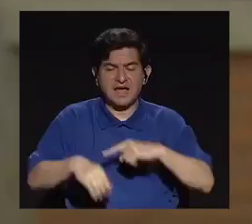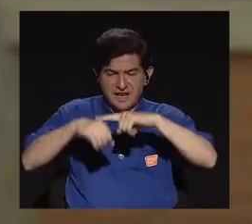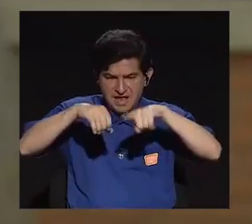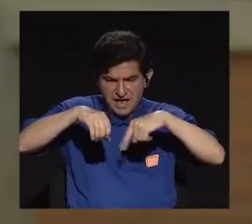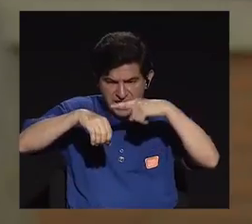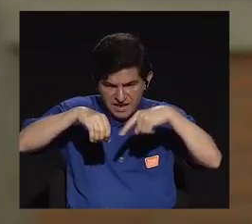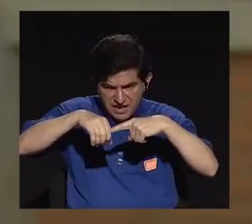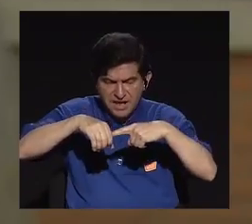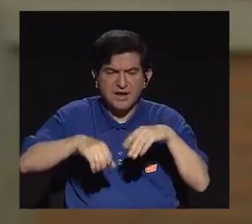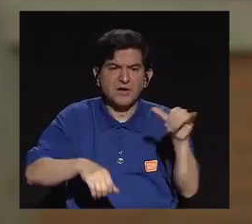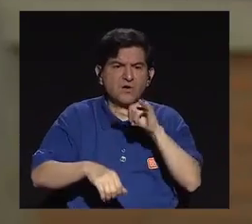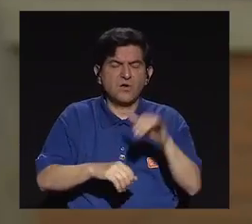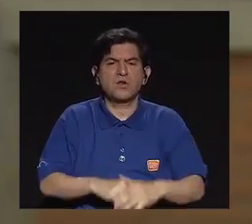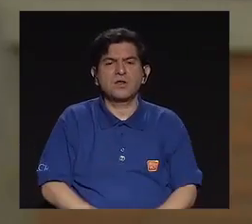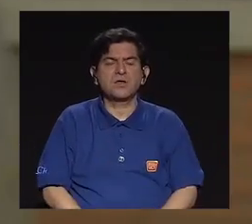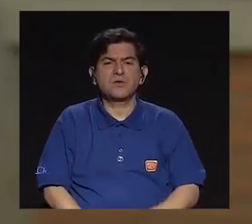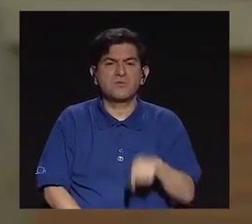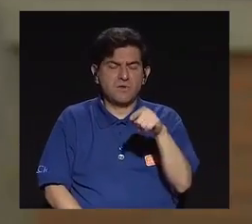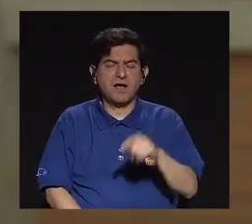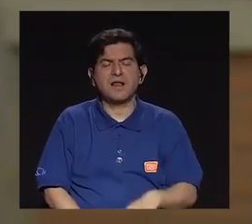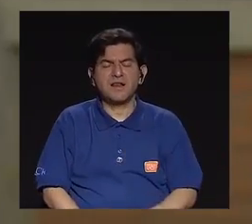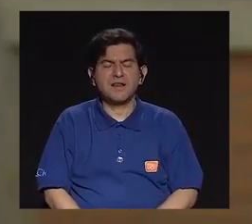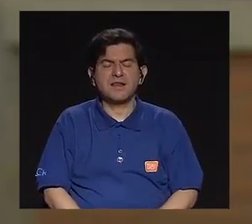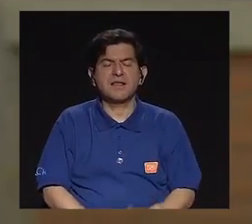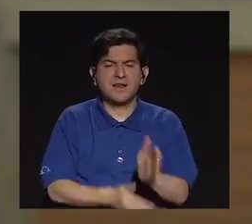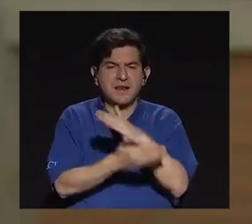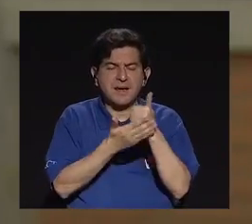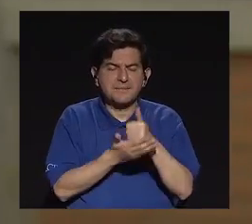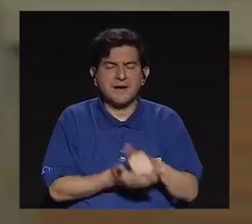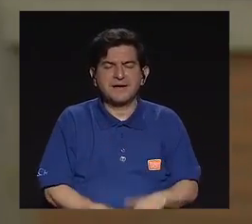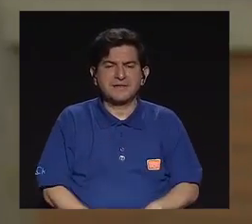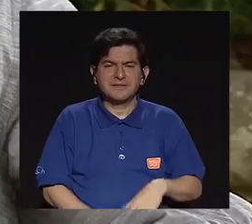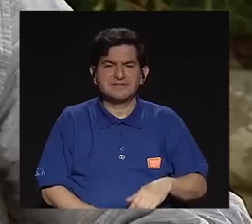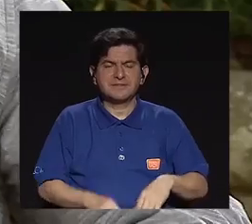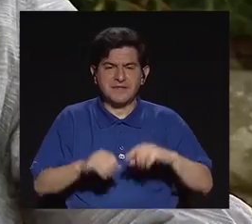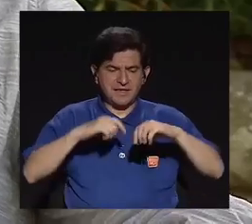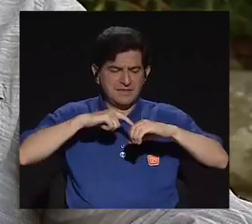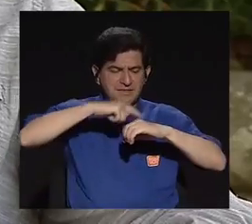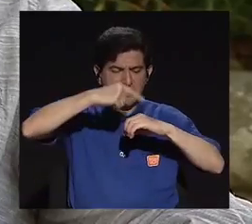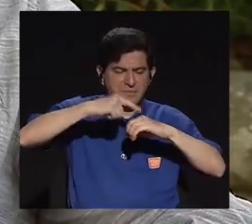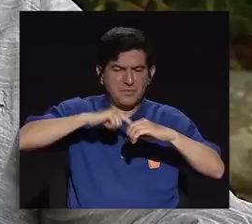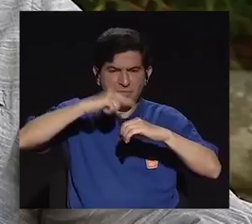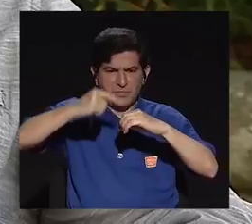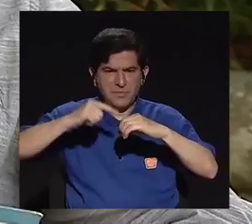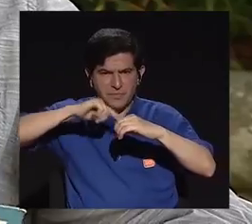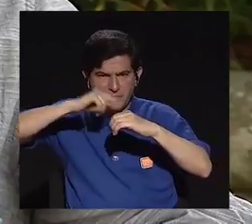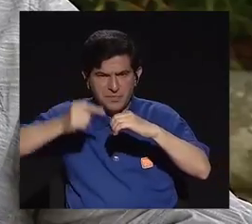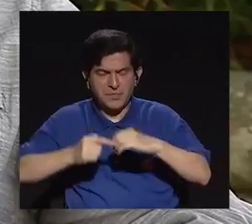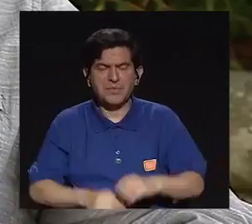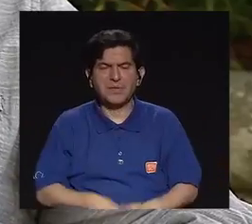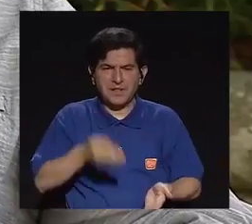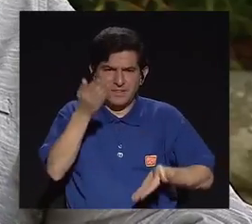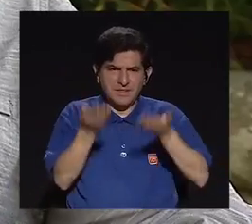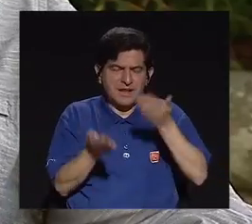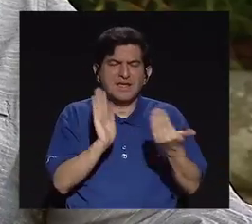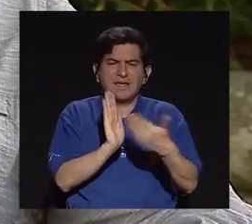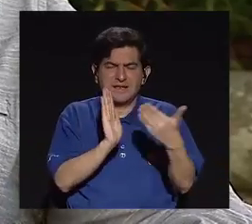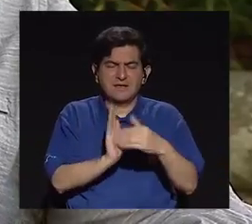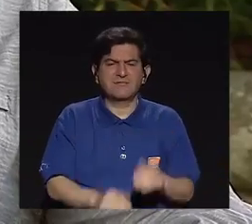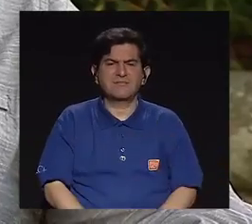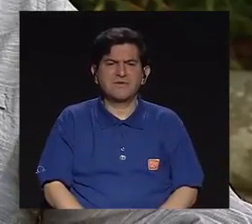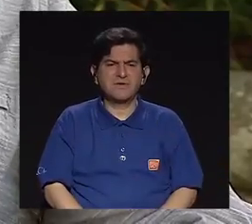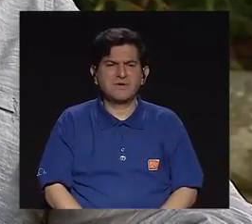caracolito del oído interno, como, que es de la audición, como el vestíbulo del equilibrio, ¿verdad? Doctor, si repasamos qué síntomas podemos ver asociados al